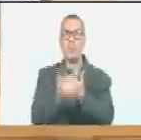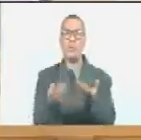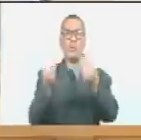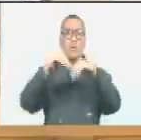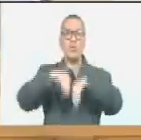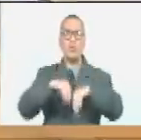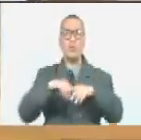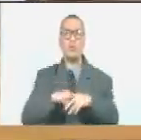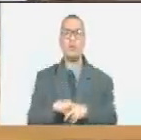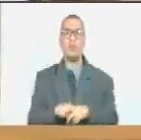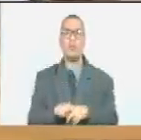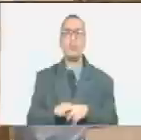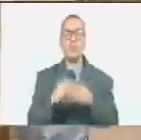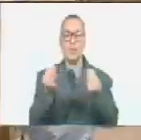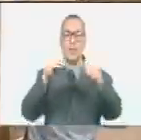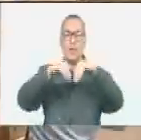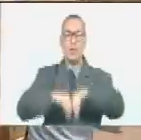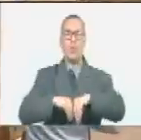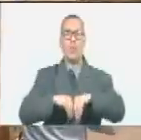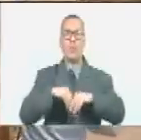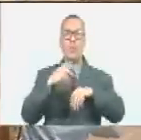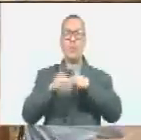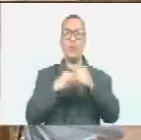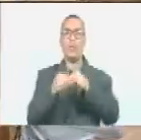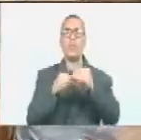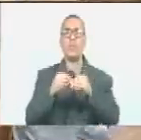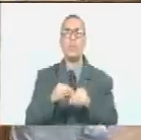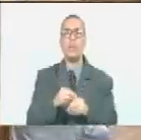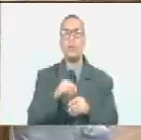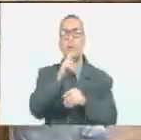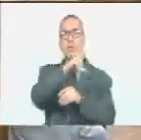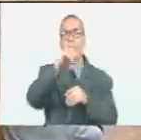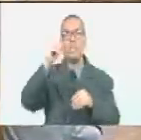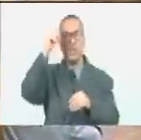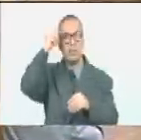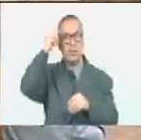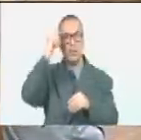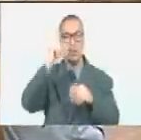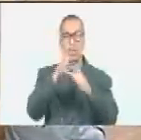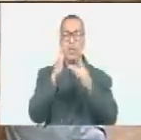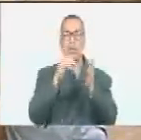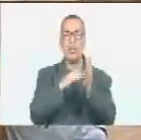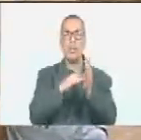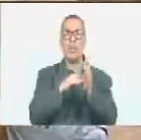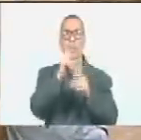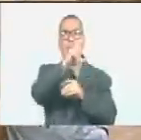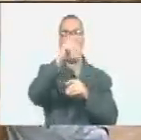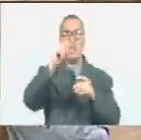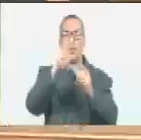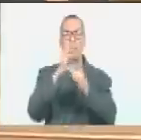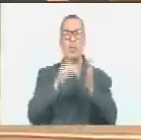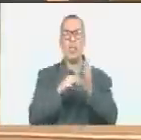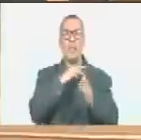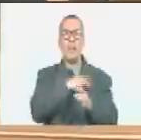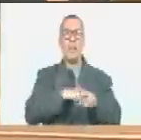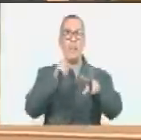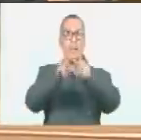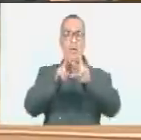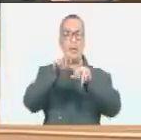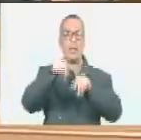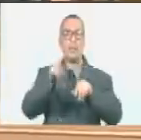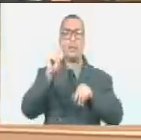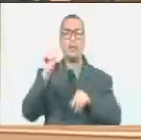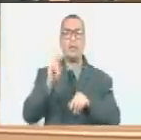acuerdo. Acuerdo con motivo de celebrarse el 30 de abril, el 12 aniversario de la Gran Misión Vivienda